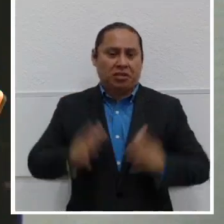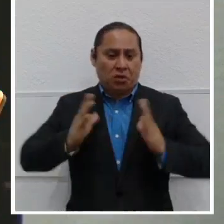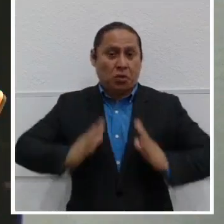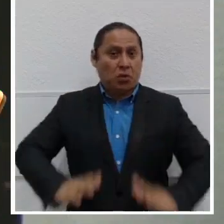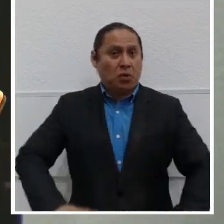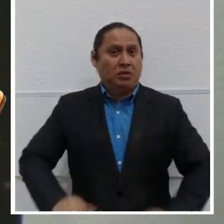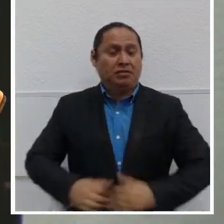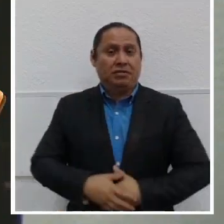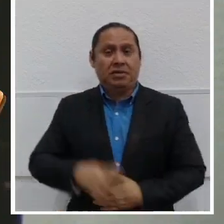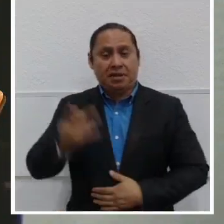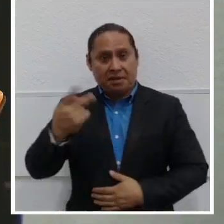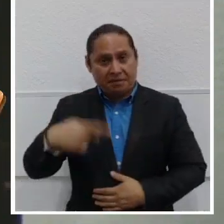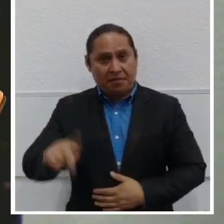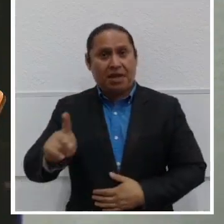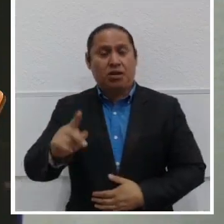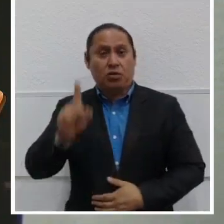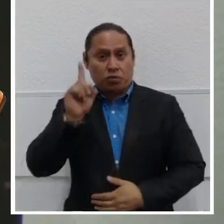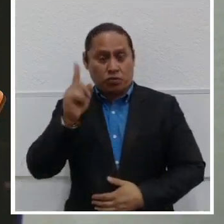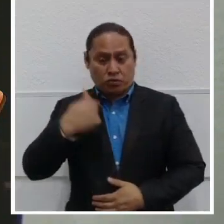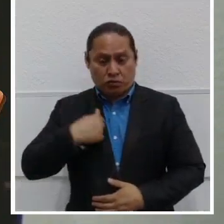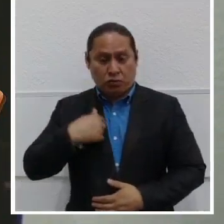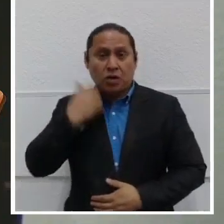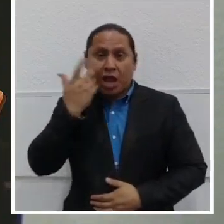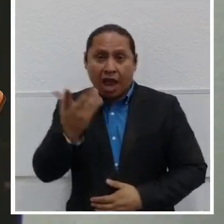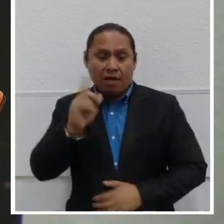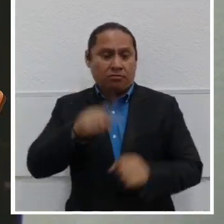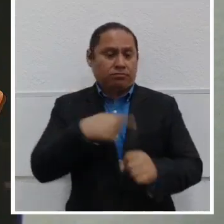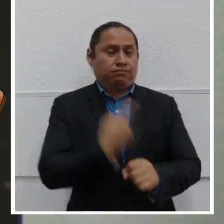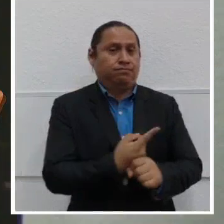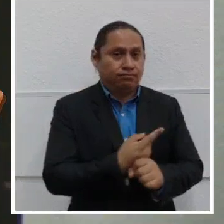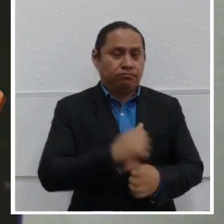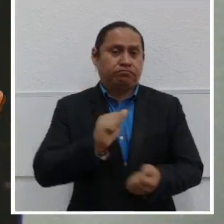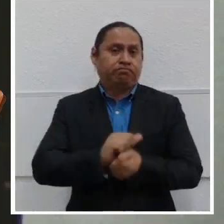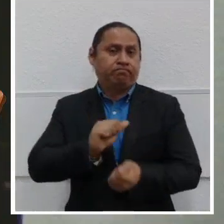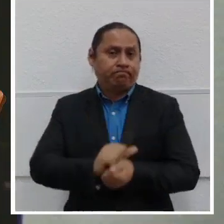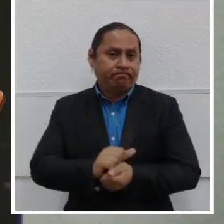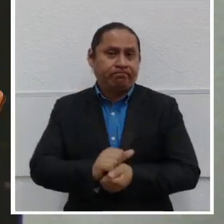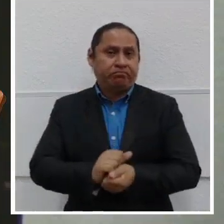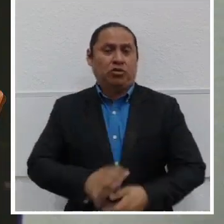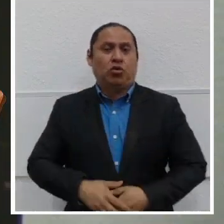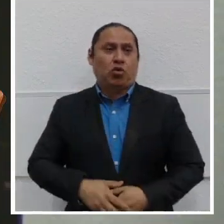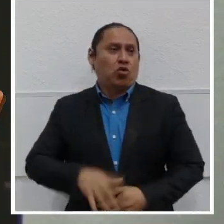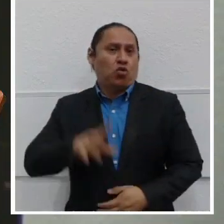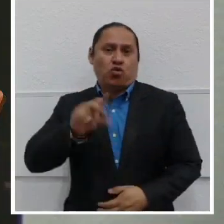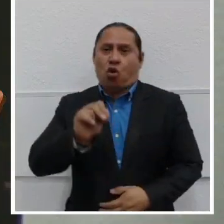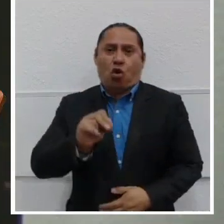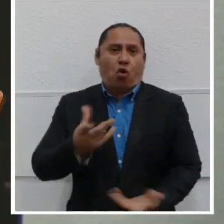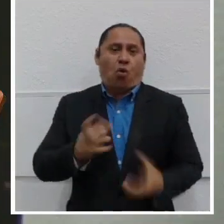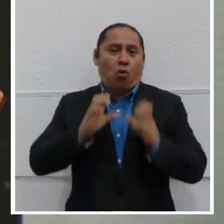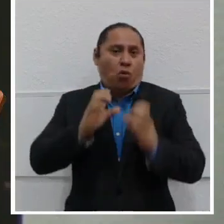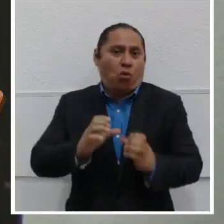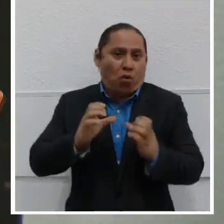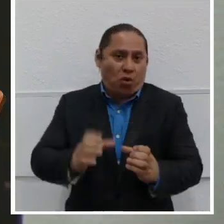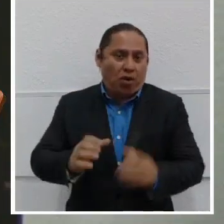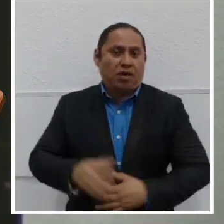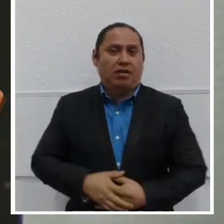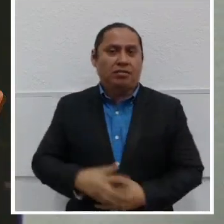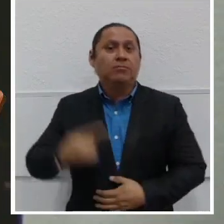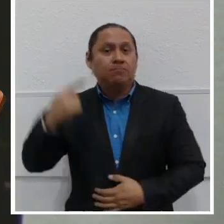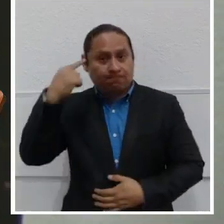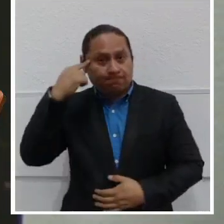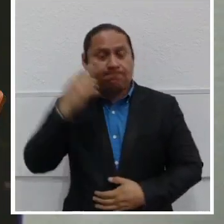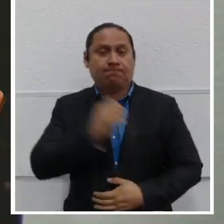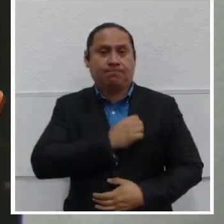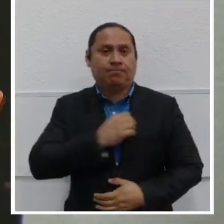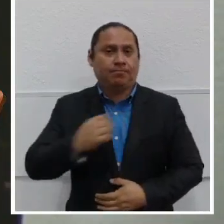pero si uno decide tener relaciones sin las medidas de precaución También tenemos la